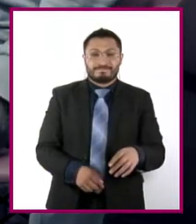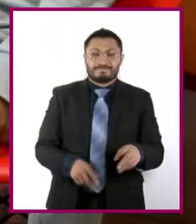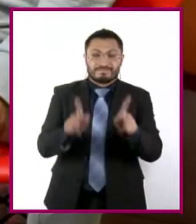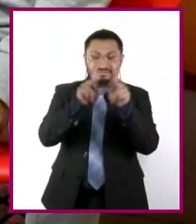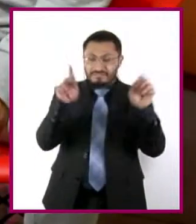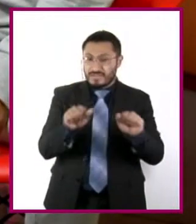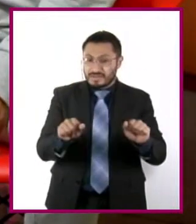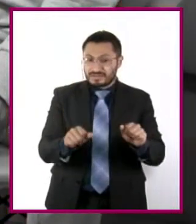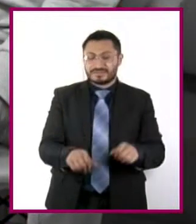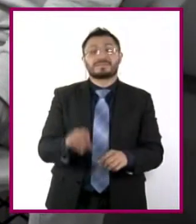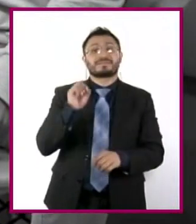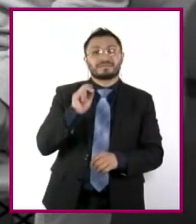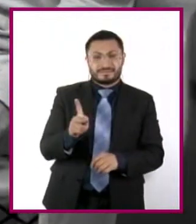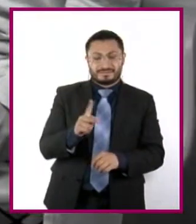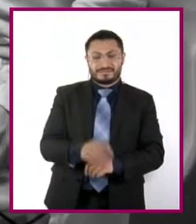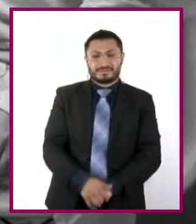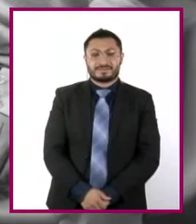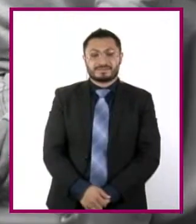Sí.